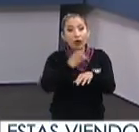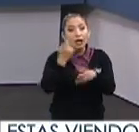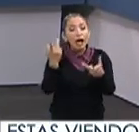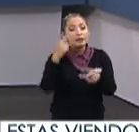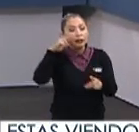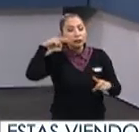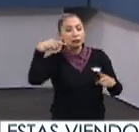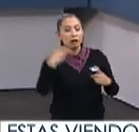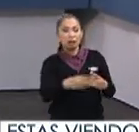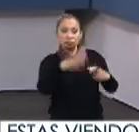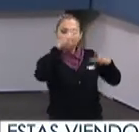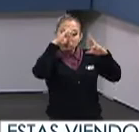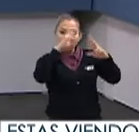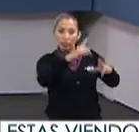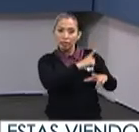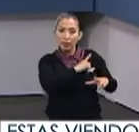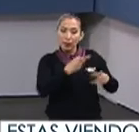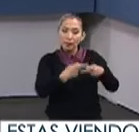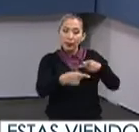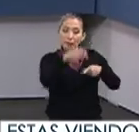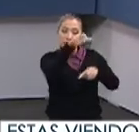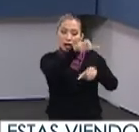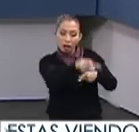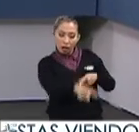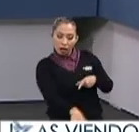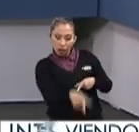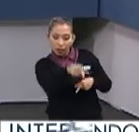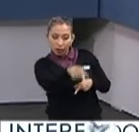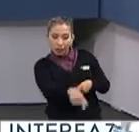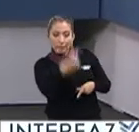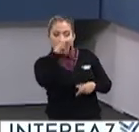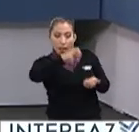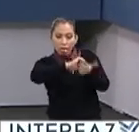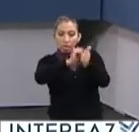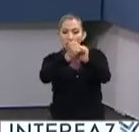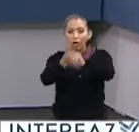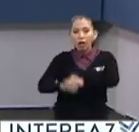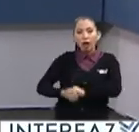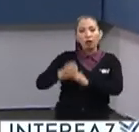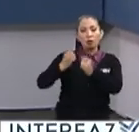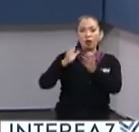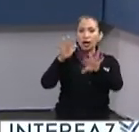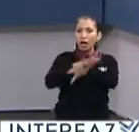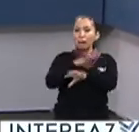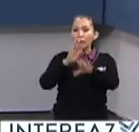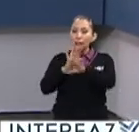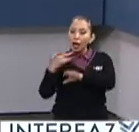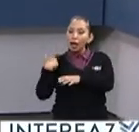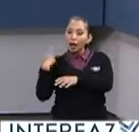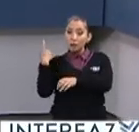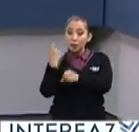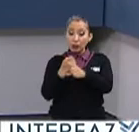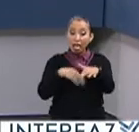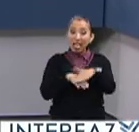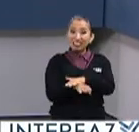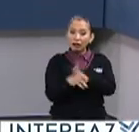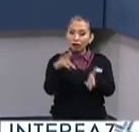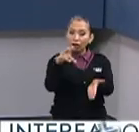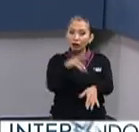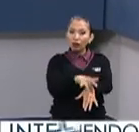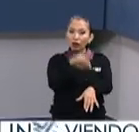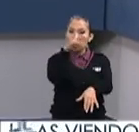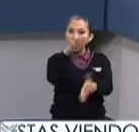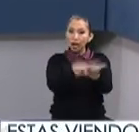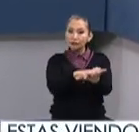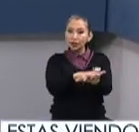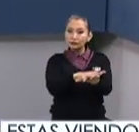una perspectiva de que se tiene que preparar a este individuo para regresar y reintegrarse a la sociedad desde el primer momento que pisa la